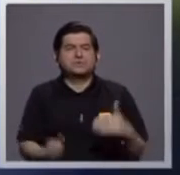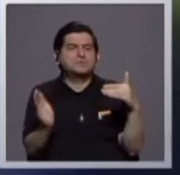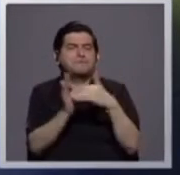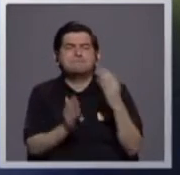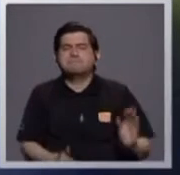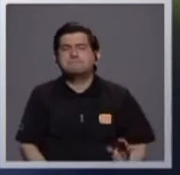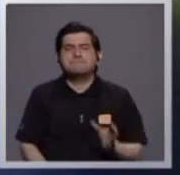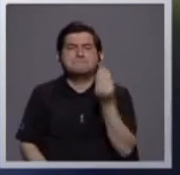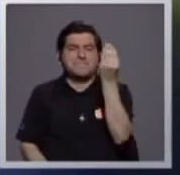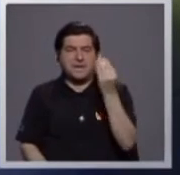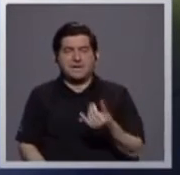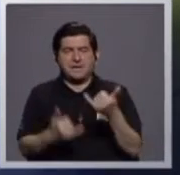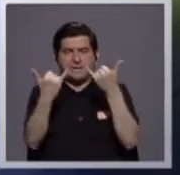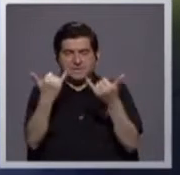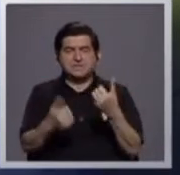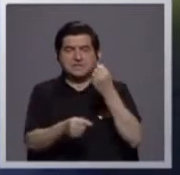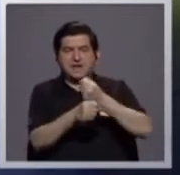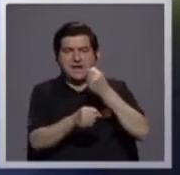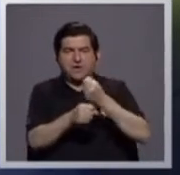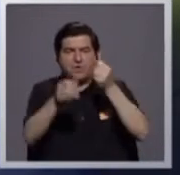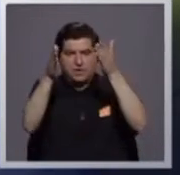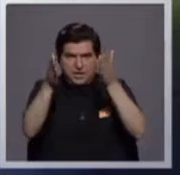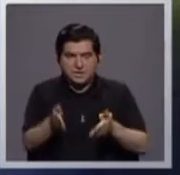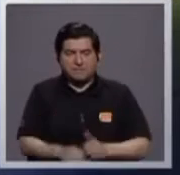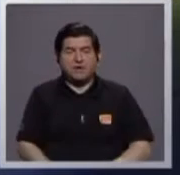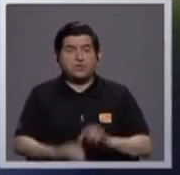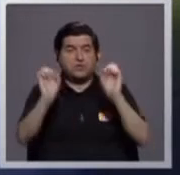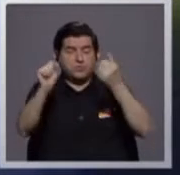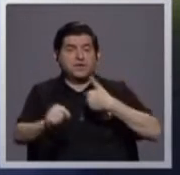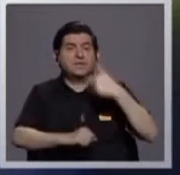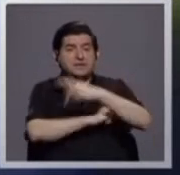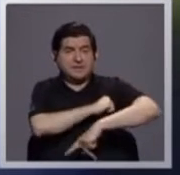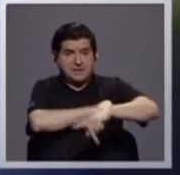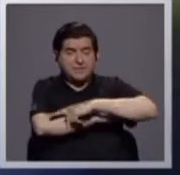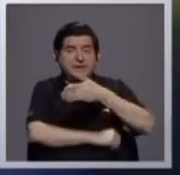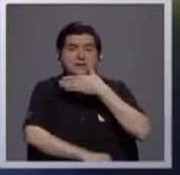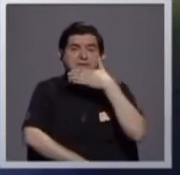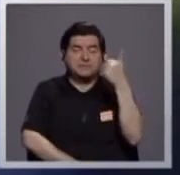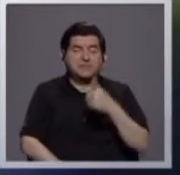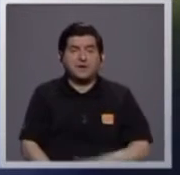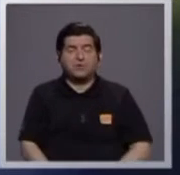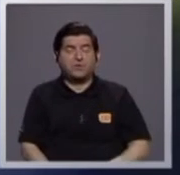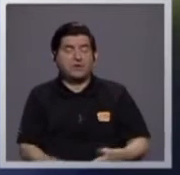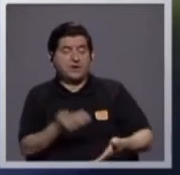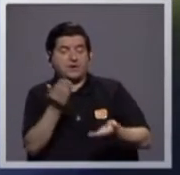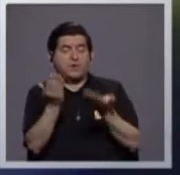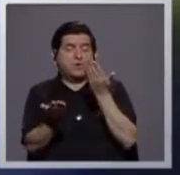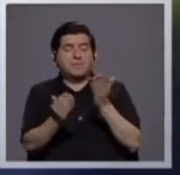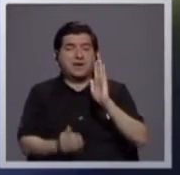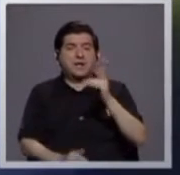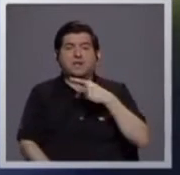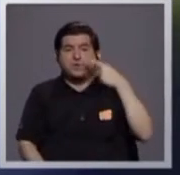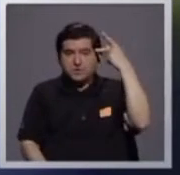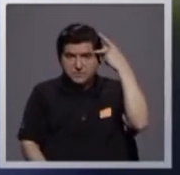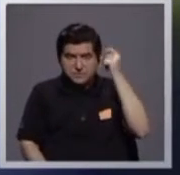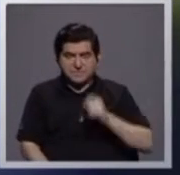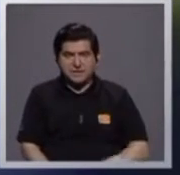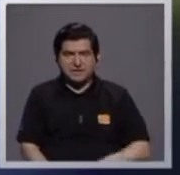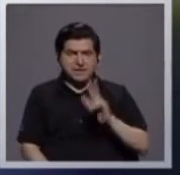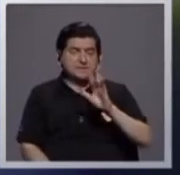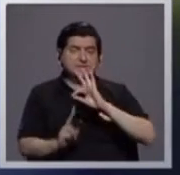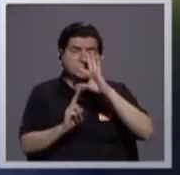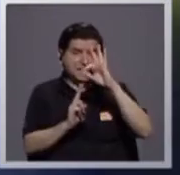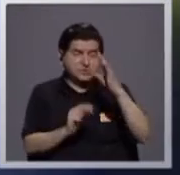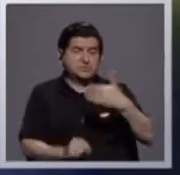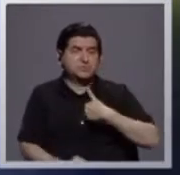jóvenes que están llegando a la fuerza laboral, que pueden tener un país mejor que el que tuvieron sus padres. Yo creo que esas son las tres